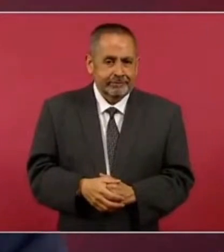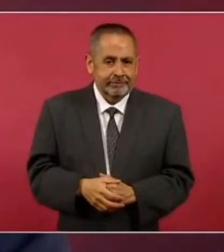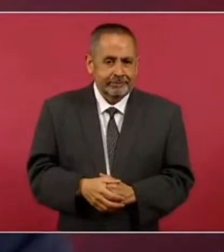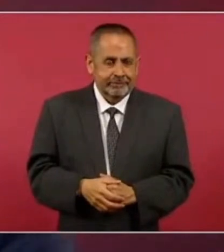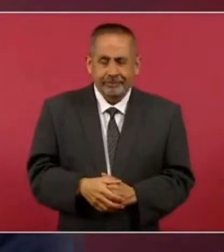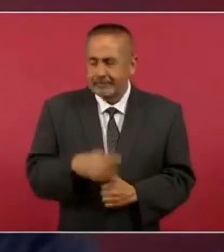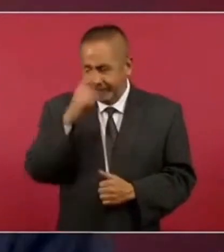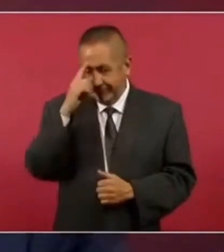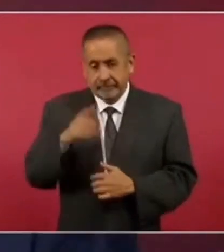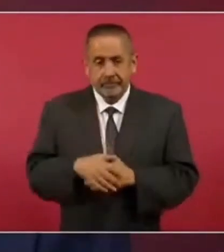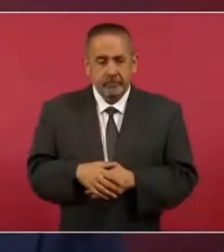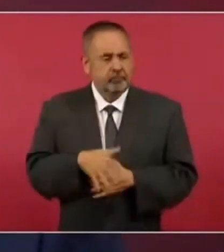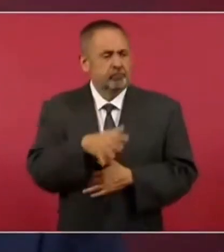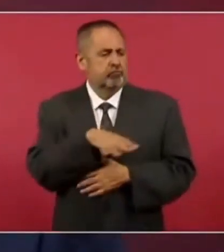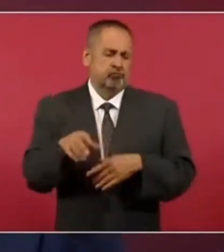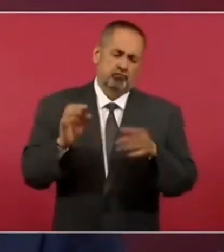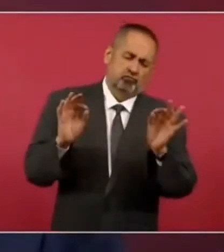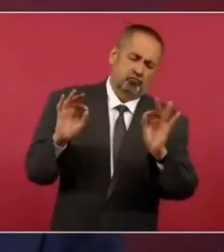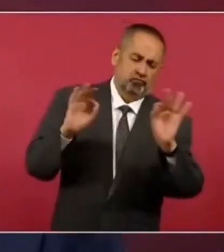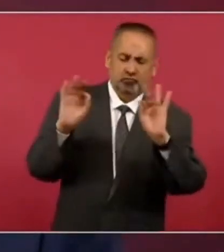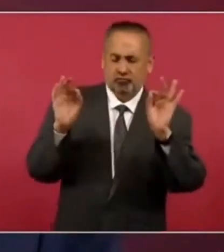nada más negándolo